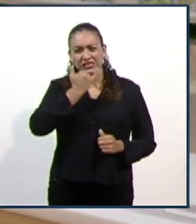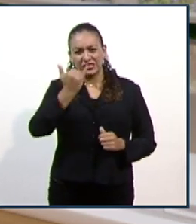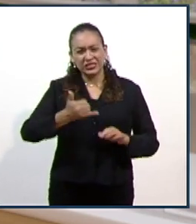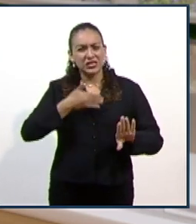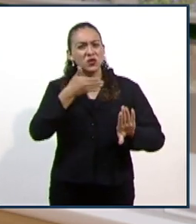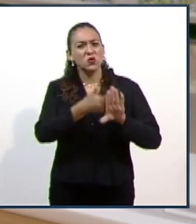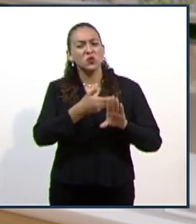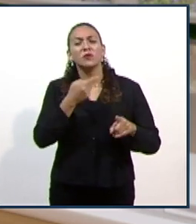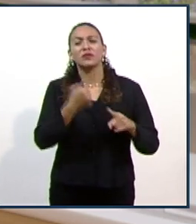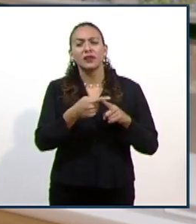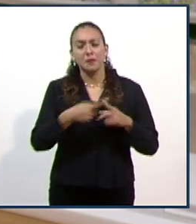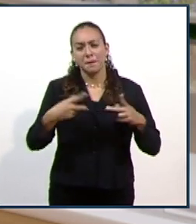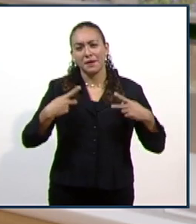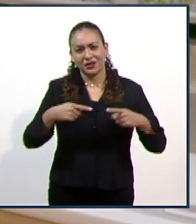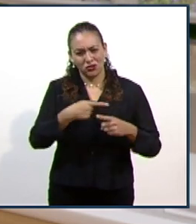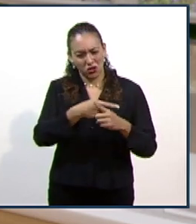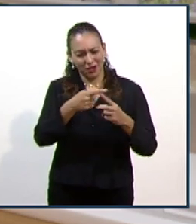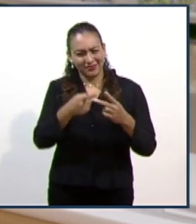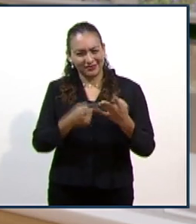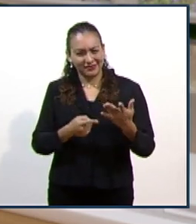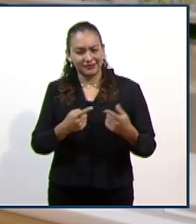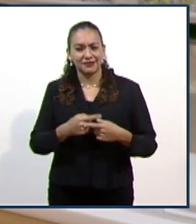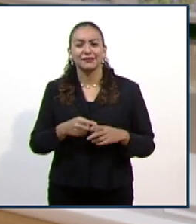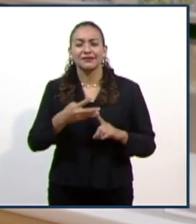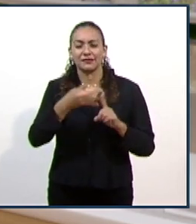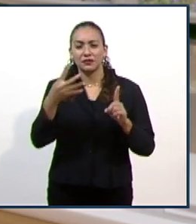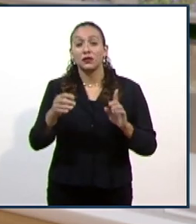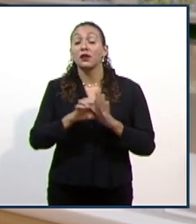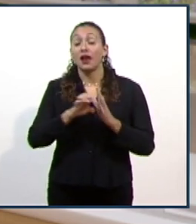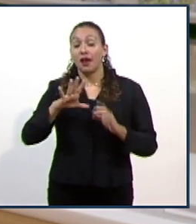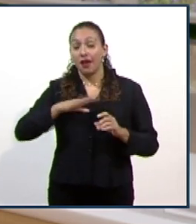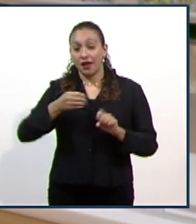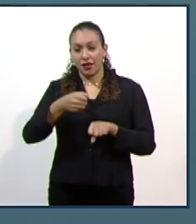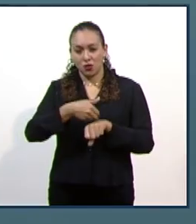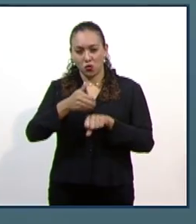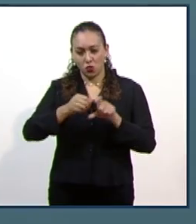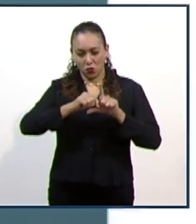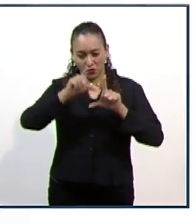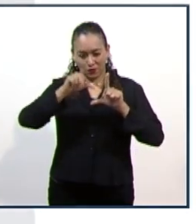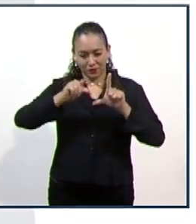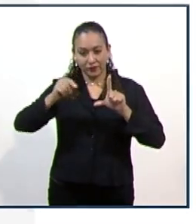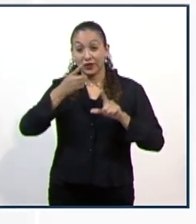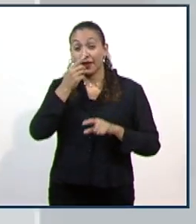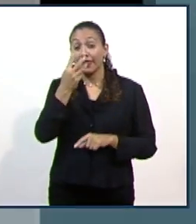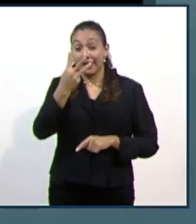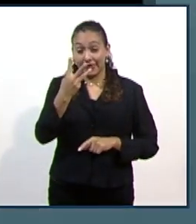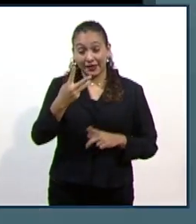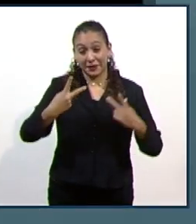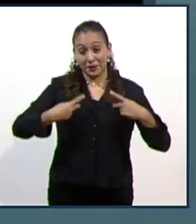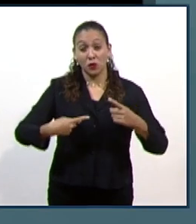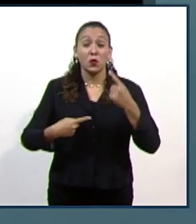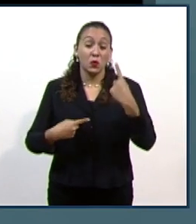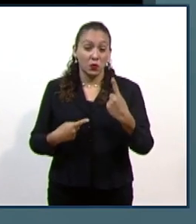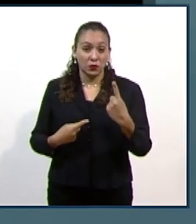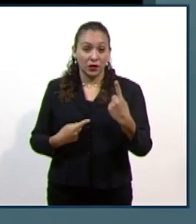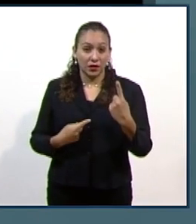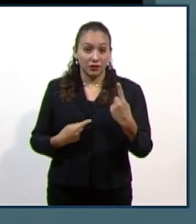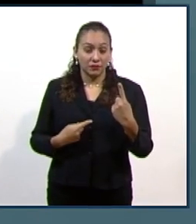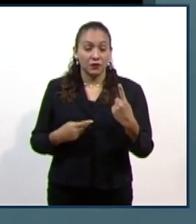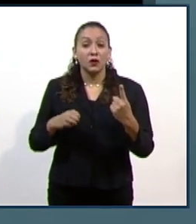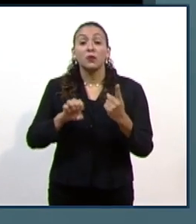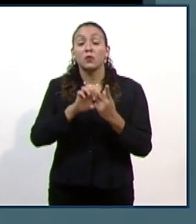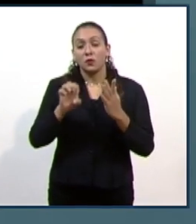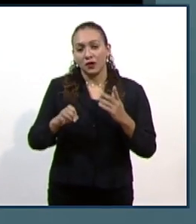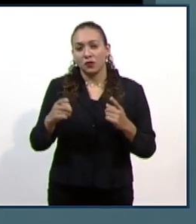de la diversidad sexual. Por ejemplo, según datos del INEGI, 1 de cada 3 personas se negaría a rentarle un cuarto a